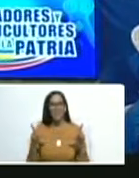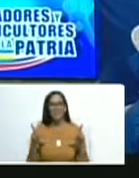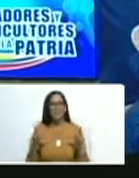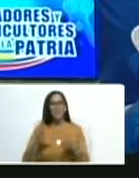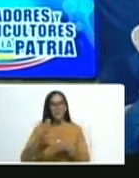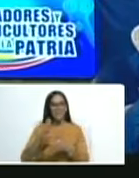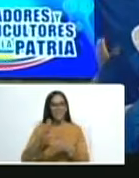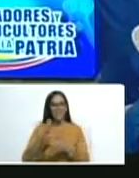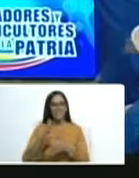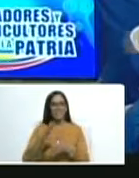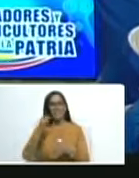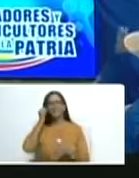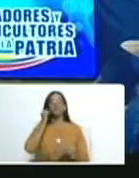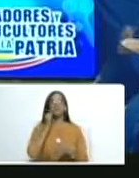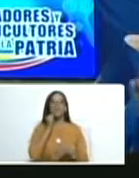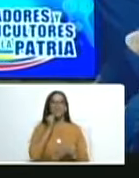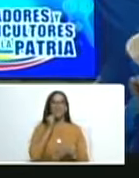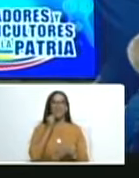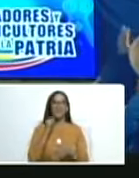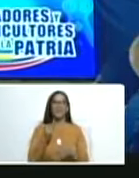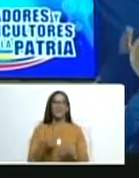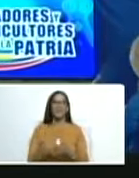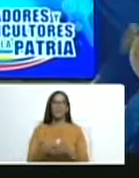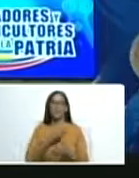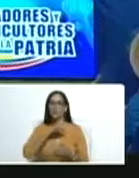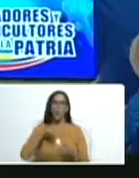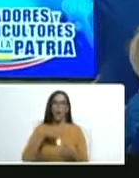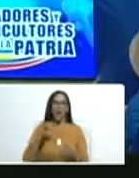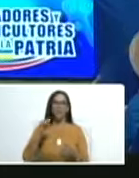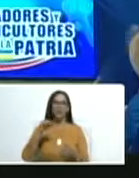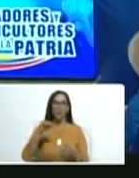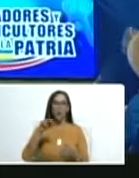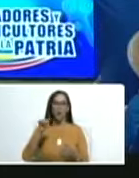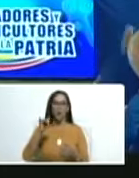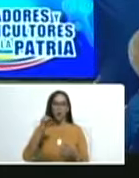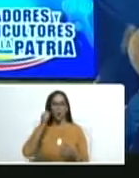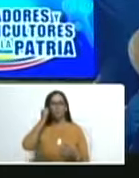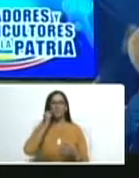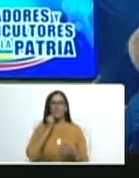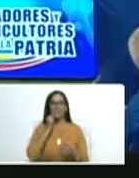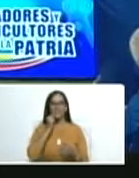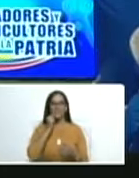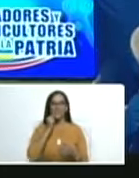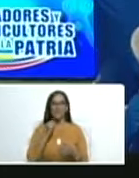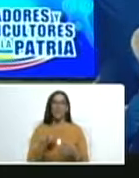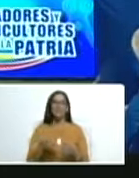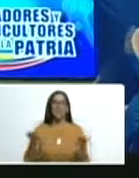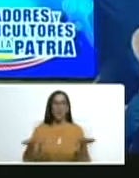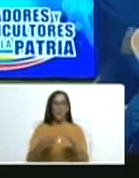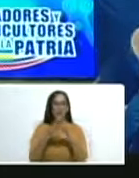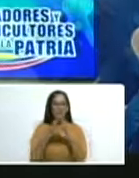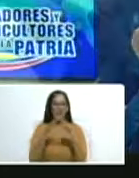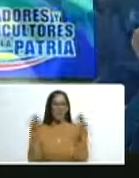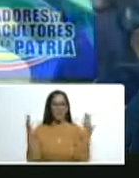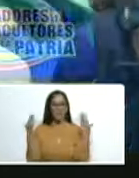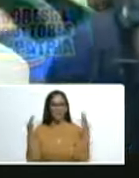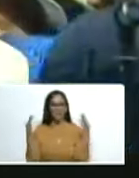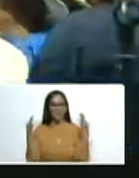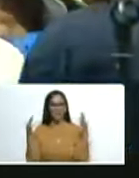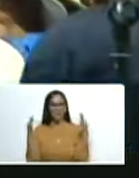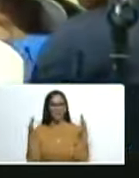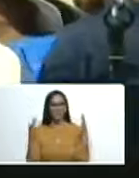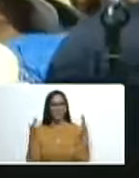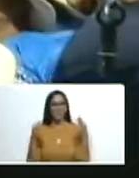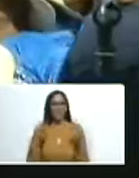América, el gran mariscal de Ayacucho, nuestro Antonio José de Sucre, Toñito de Cumaná, el gran